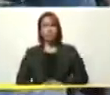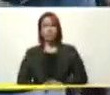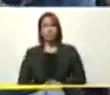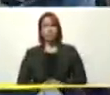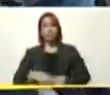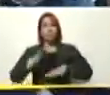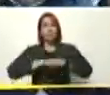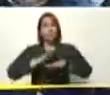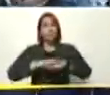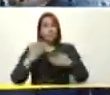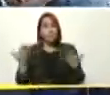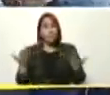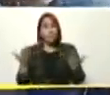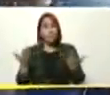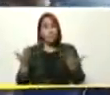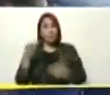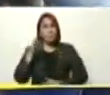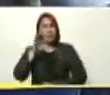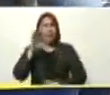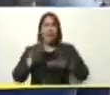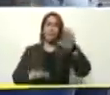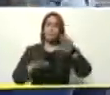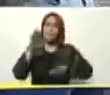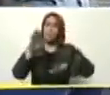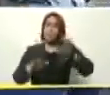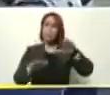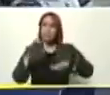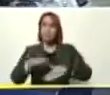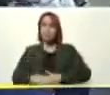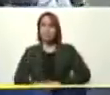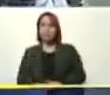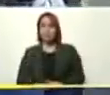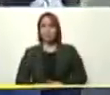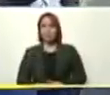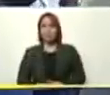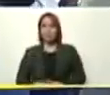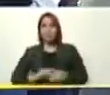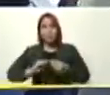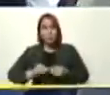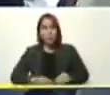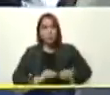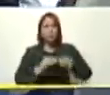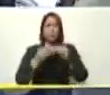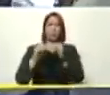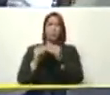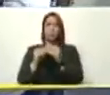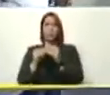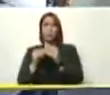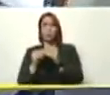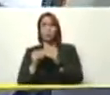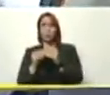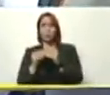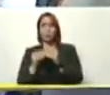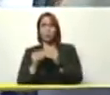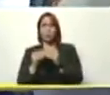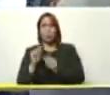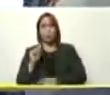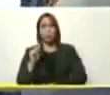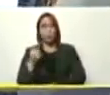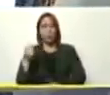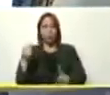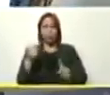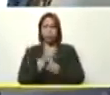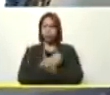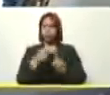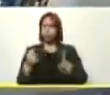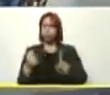porque el país apenas se recupera de una de las agresiones